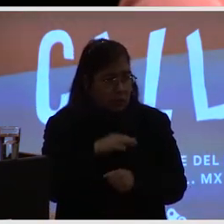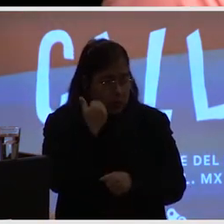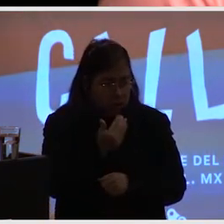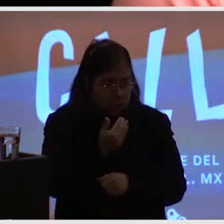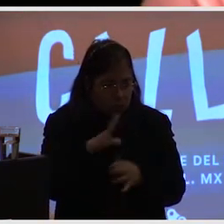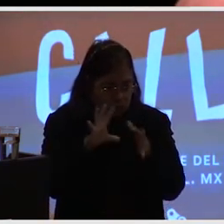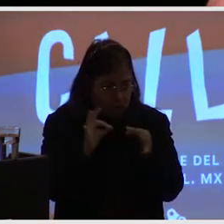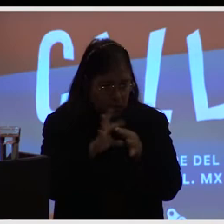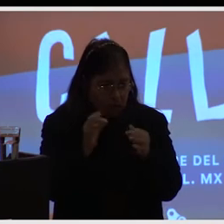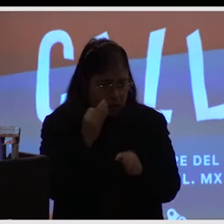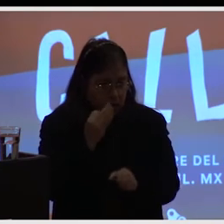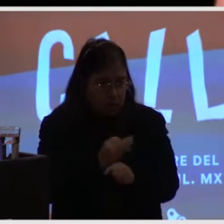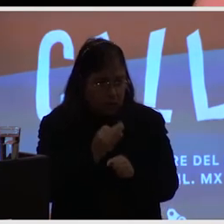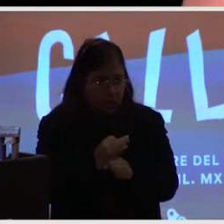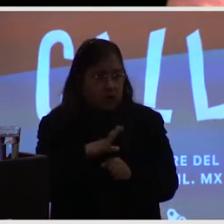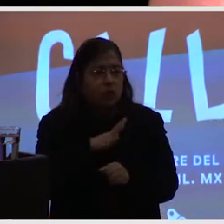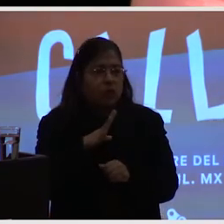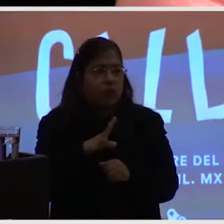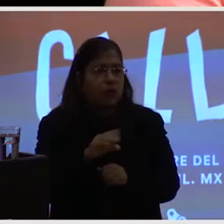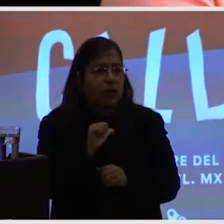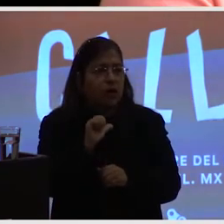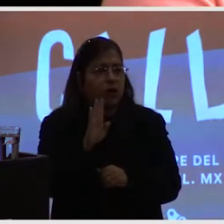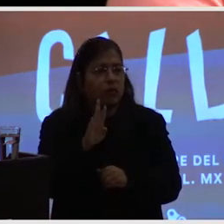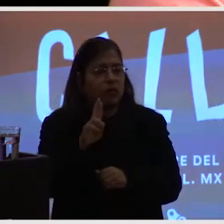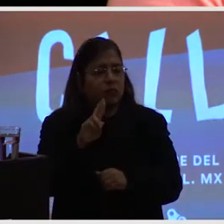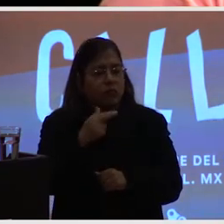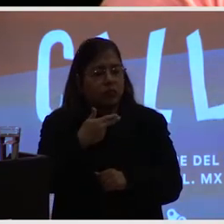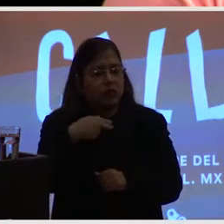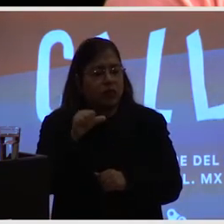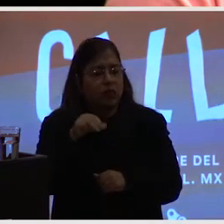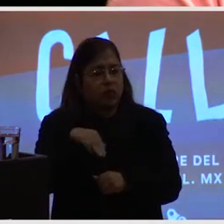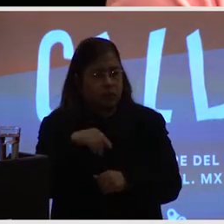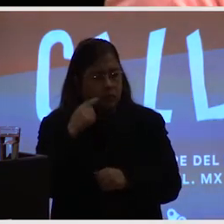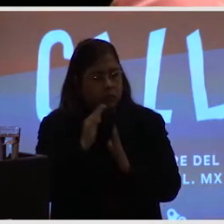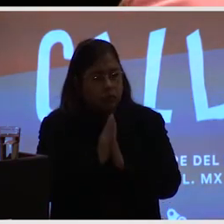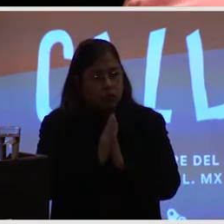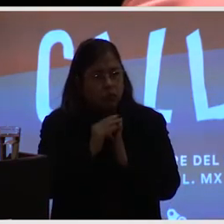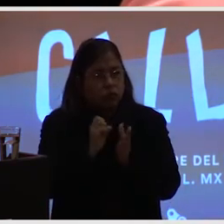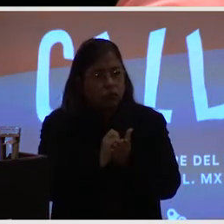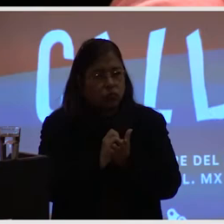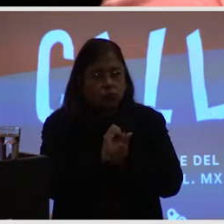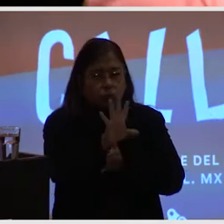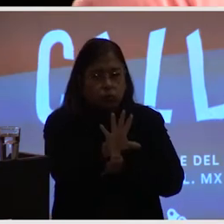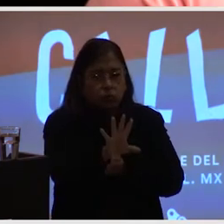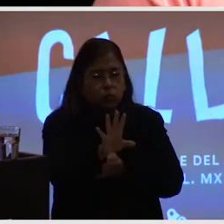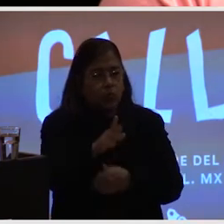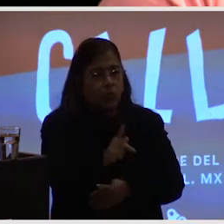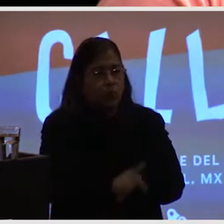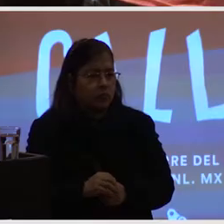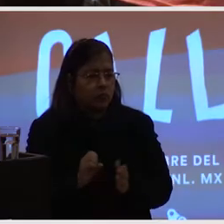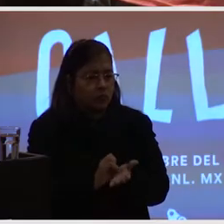presentarles un poquito abraham si nos ayudas poniendo la presentación del pueblo izik letter